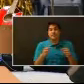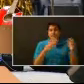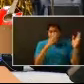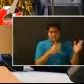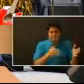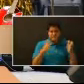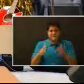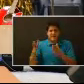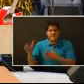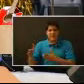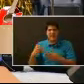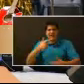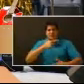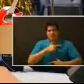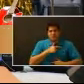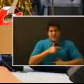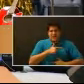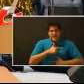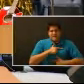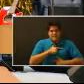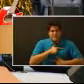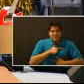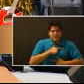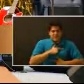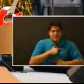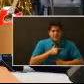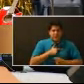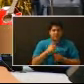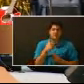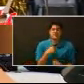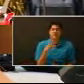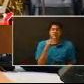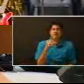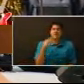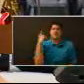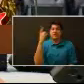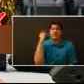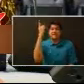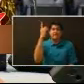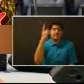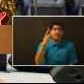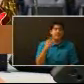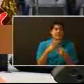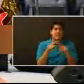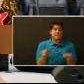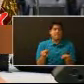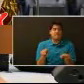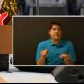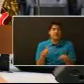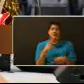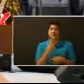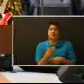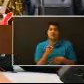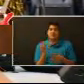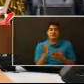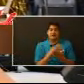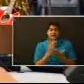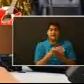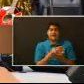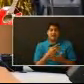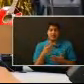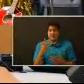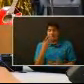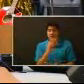Porque David, ya les estoy hablando de David y lo tengo más adelante, pero David viene y dice que iba con un saco pastoril y